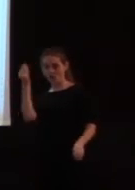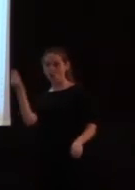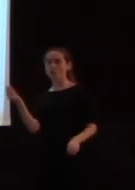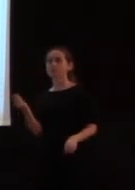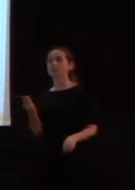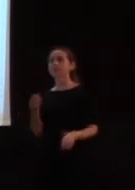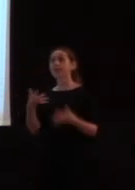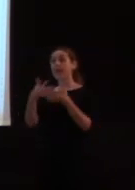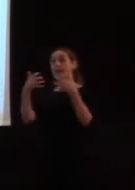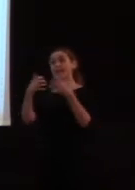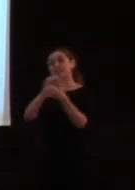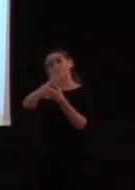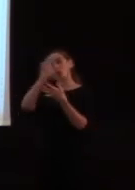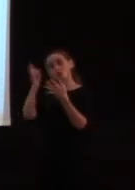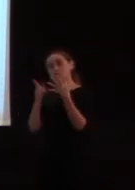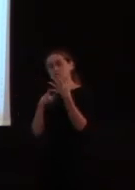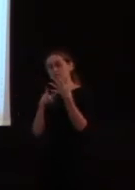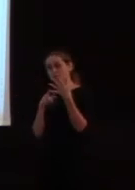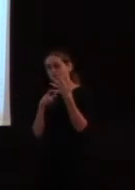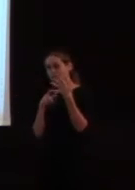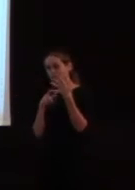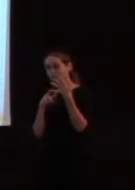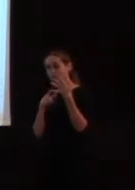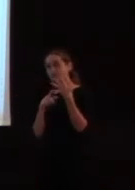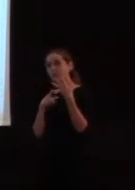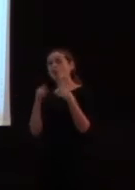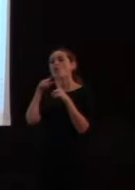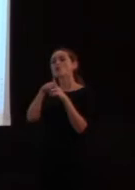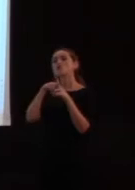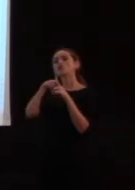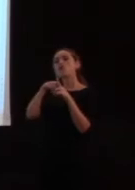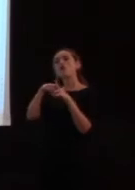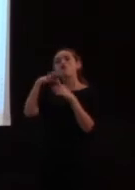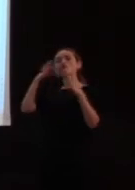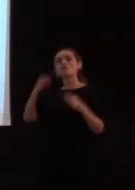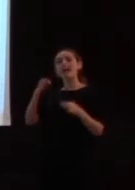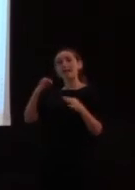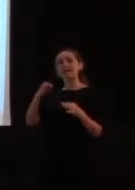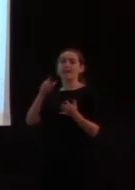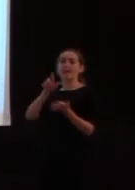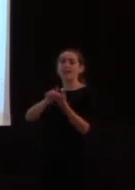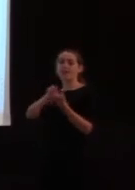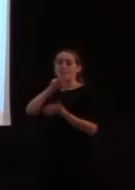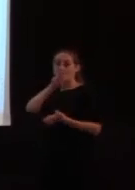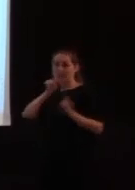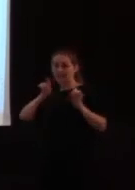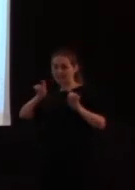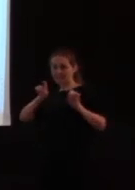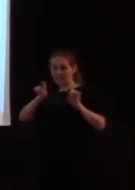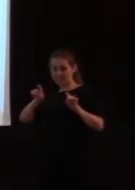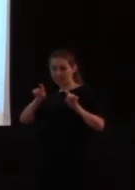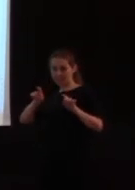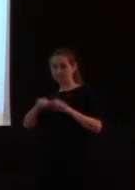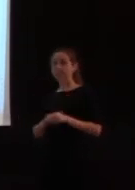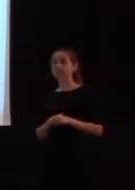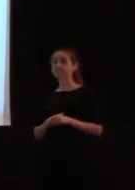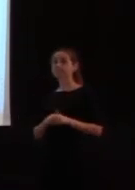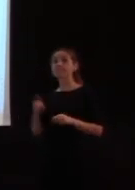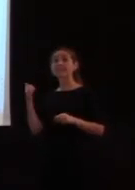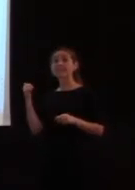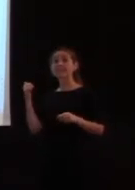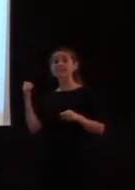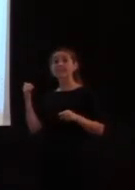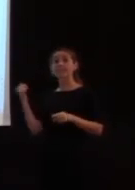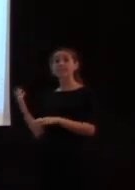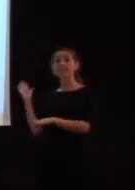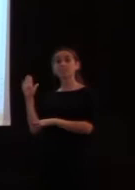Otro artículo es que los usos formales de la lengua son la enseñanza. Bueno, este es propuesto porque, claro, a veces